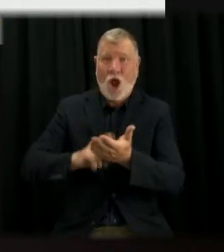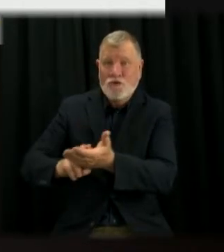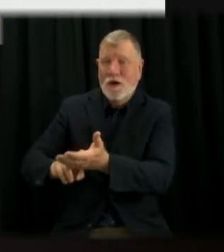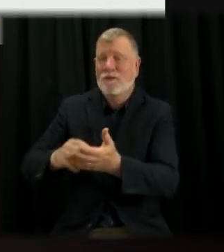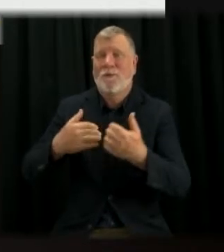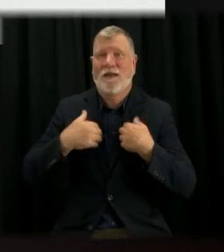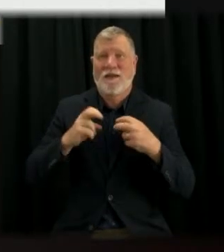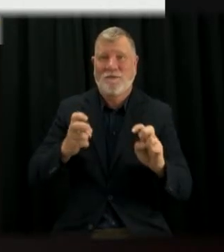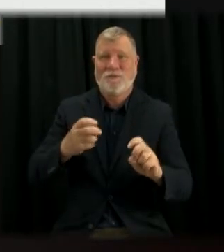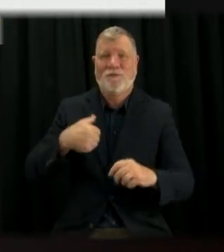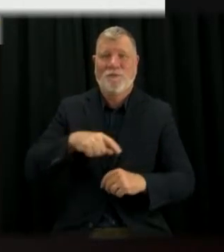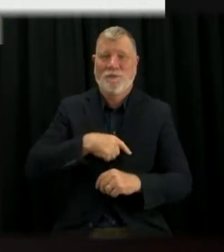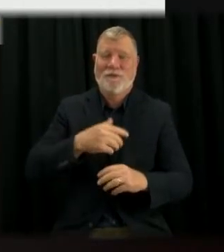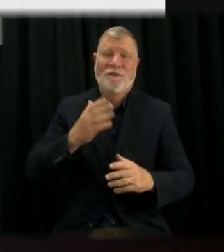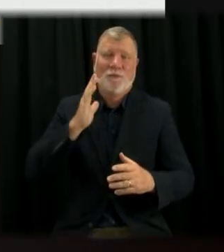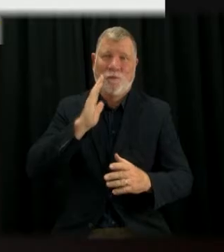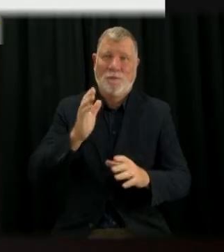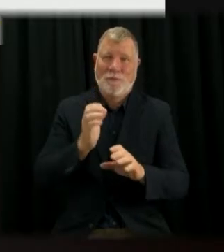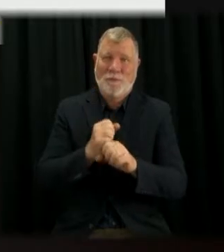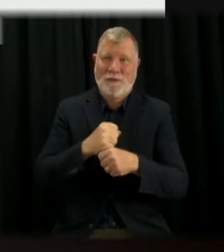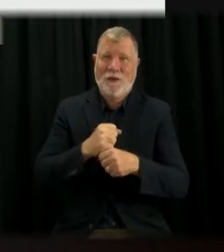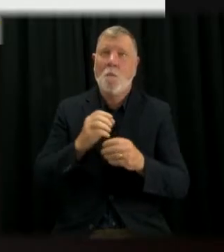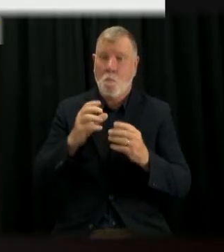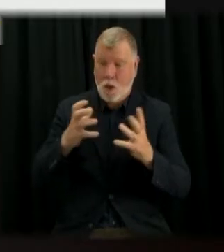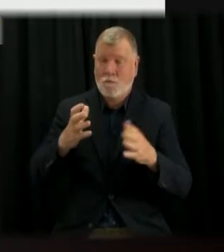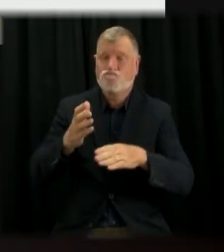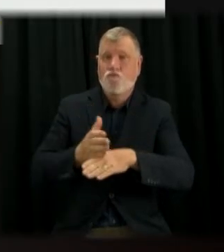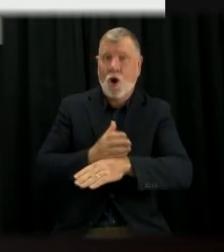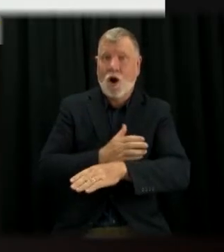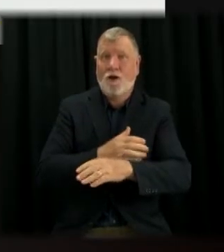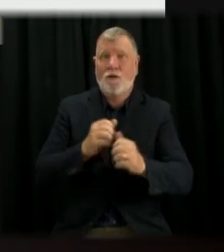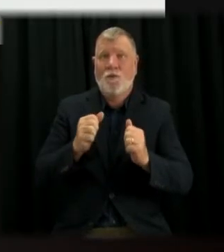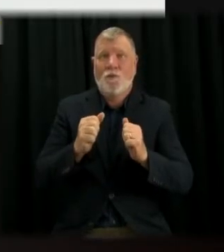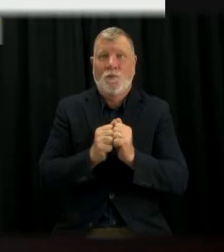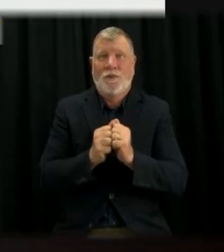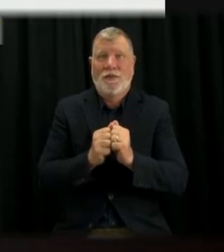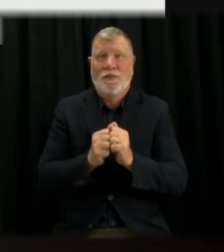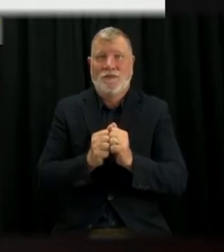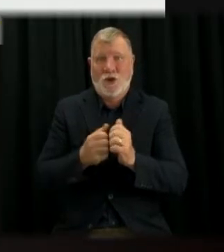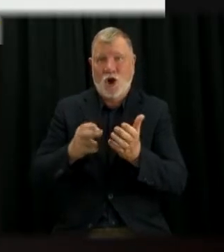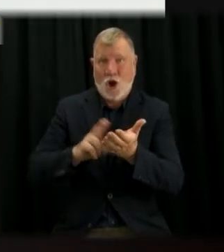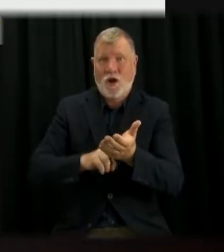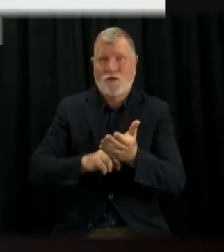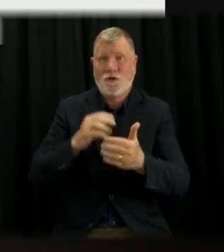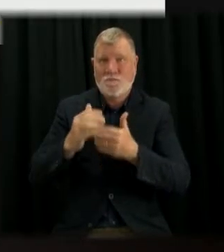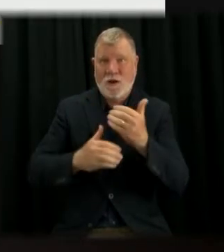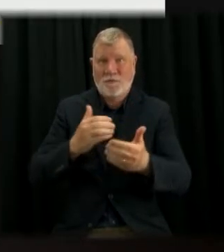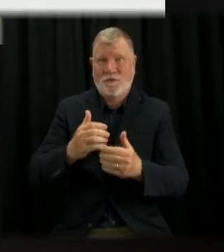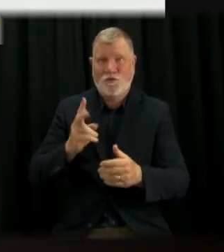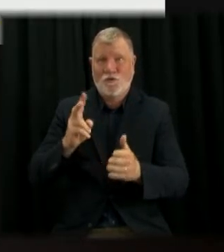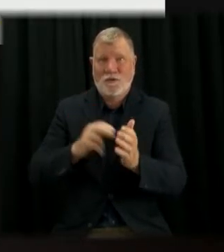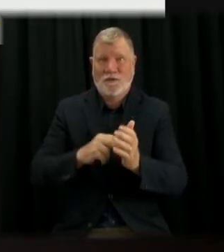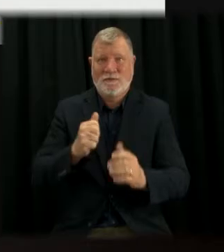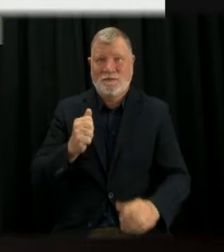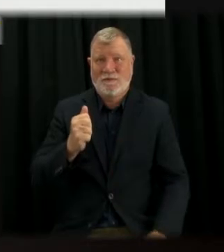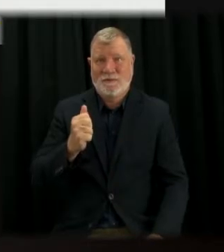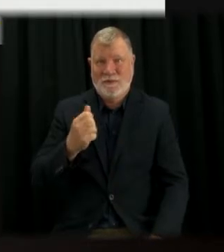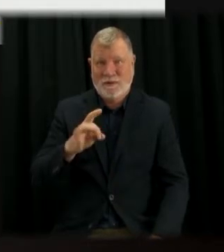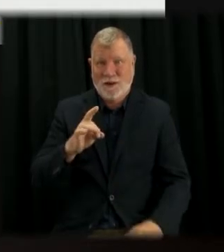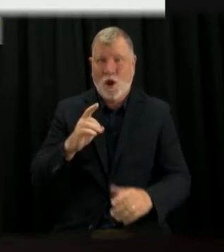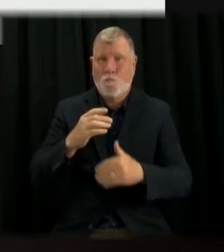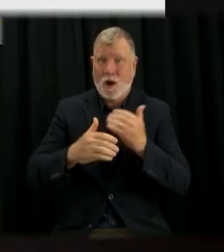y asuntos contractuales en los que hemos estado haciendo progreso, mucho progreso, con el sistema de